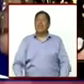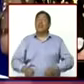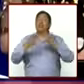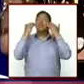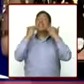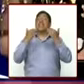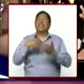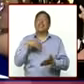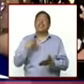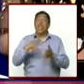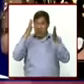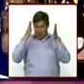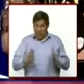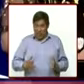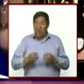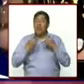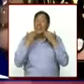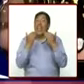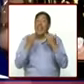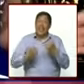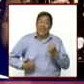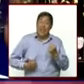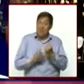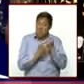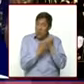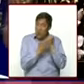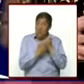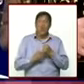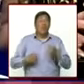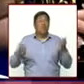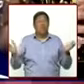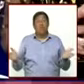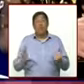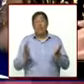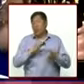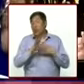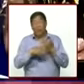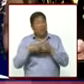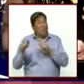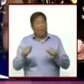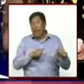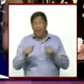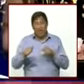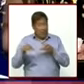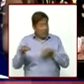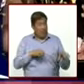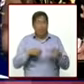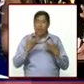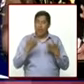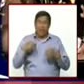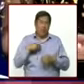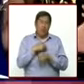Gracias a los estudiantes que se suman, gracias por los aportes, por la movilización y toda la actividad que están realizando. Queremos mostrarles imágenes de